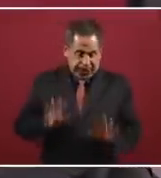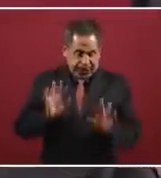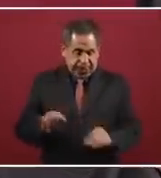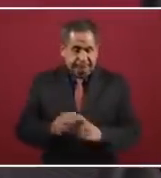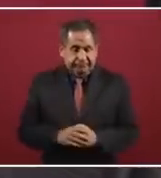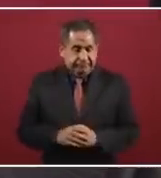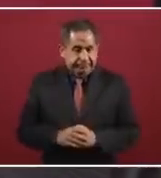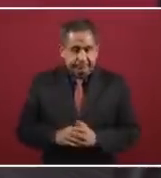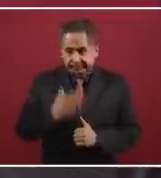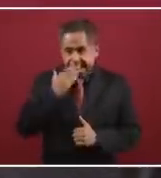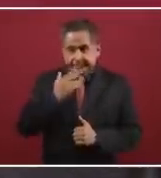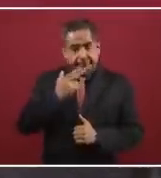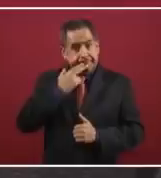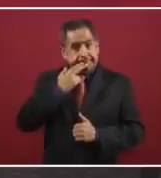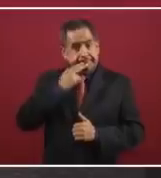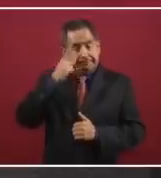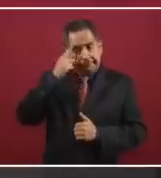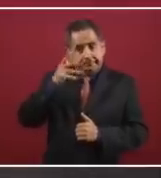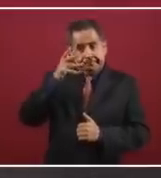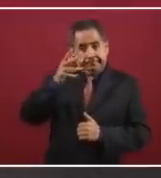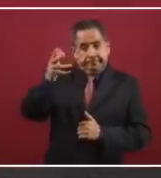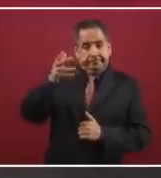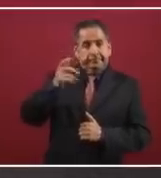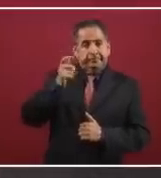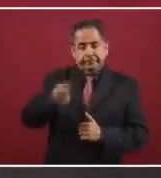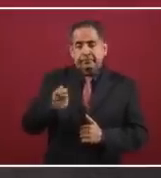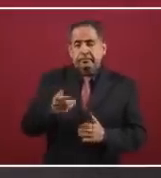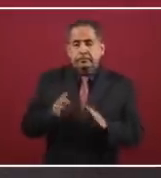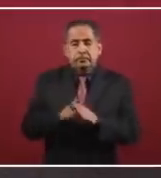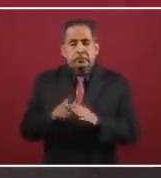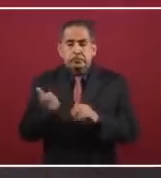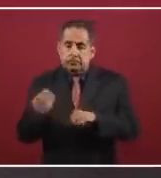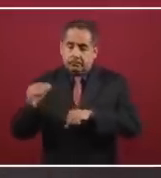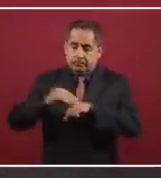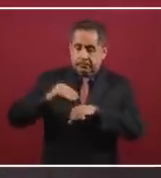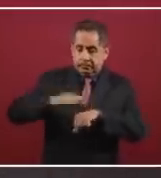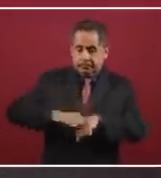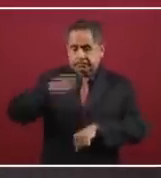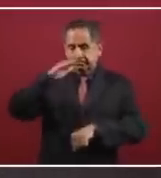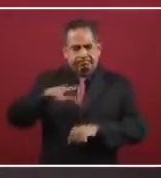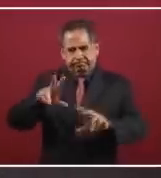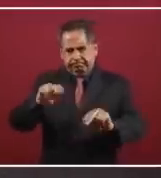porque nos va a permitir no aumentar,